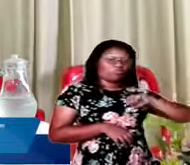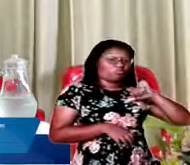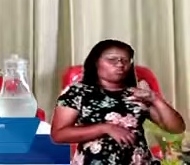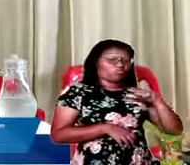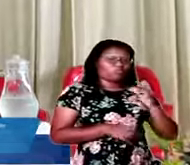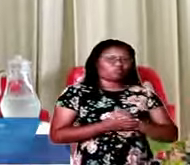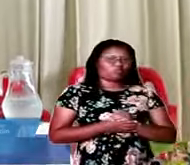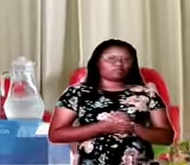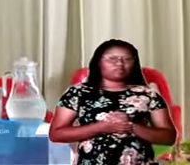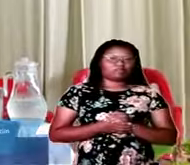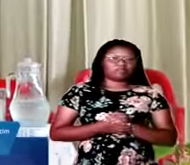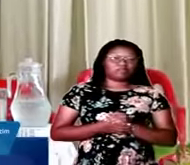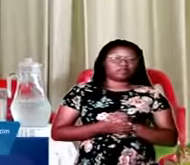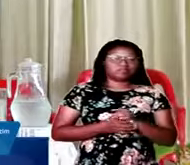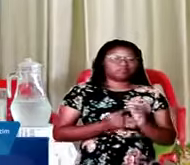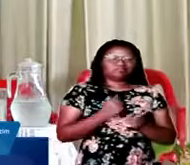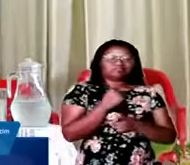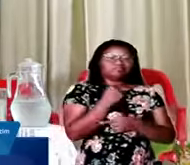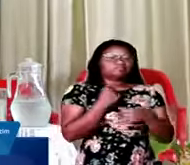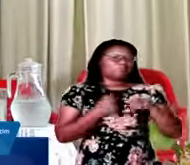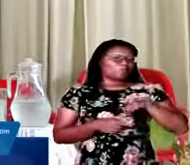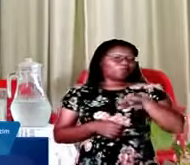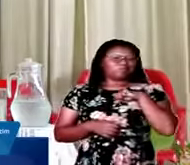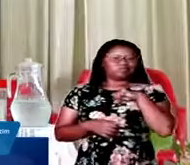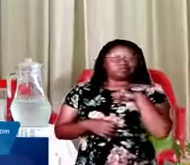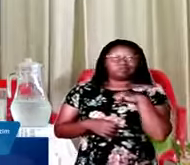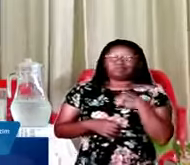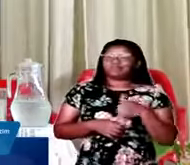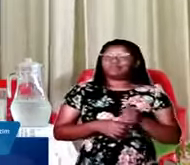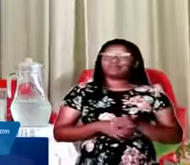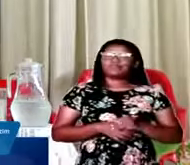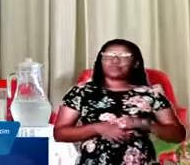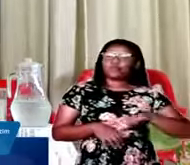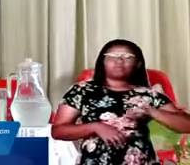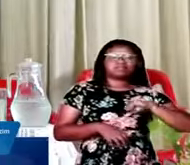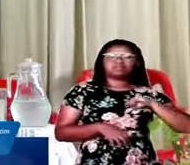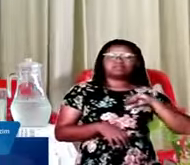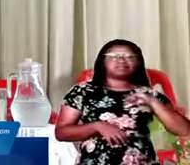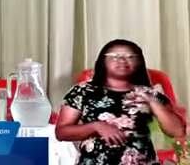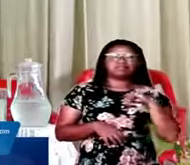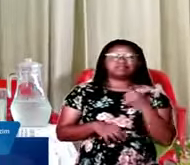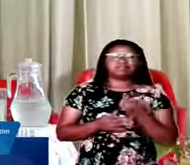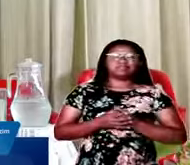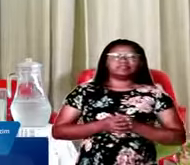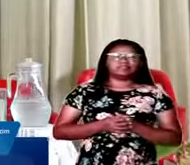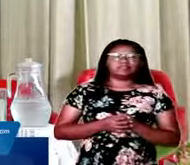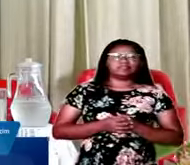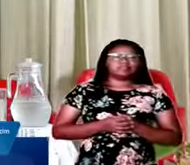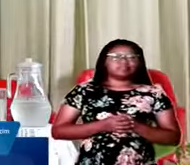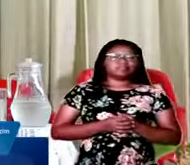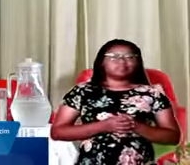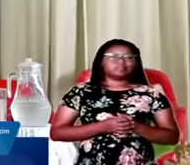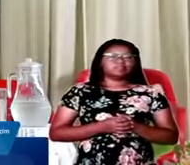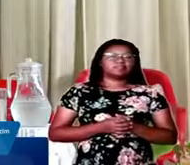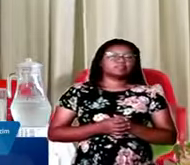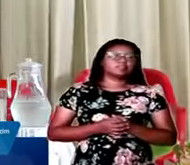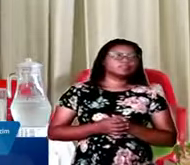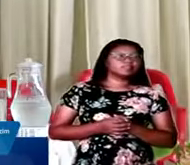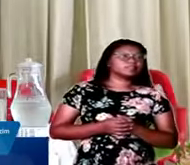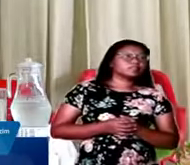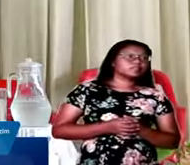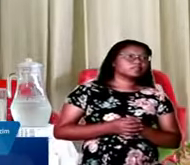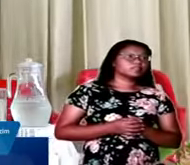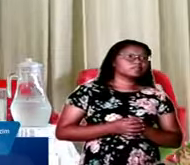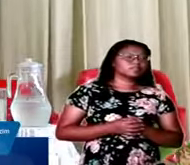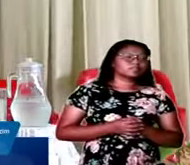llama vanidad, se llama prepotencia, se llama petulancia. Especialmente la palabra clave